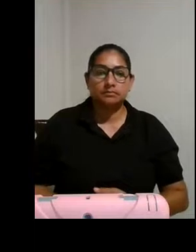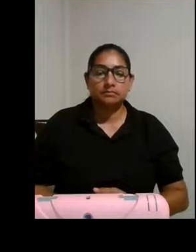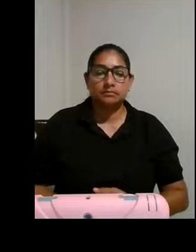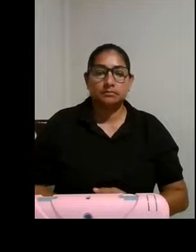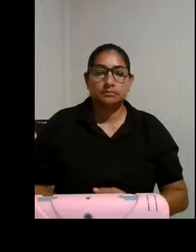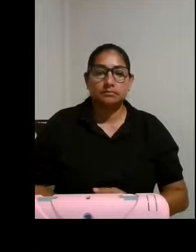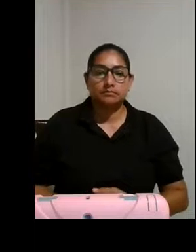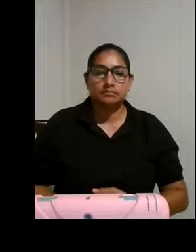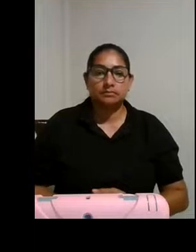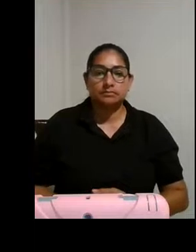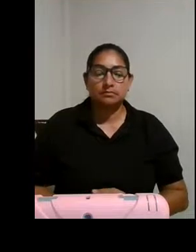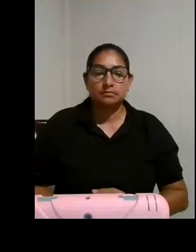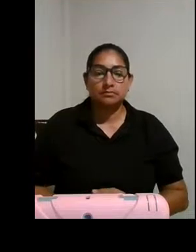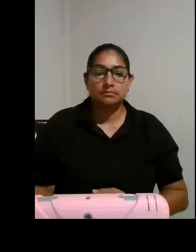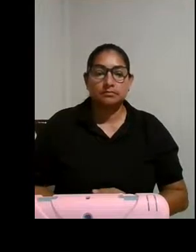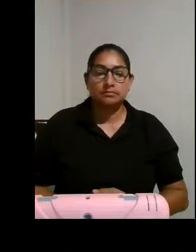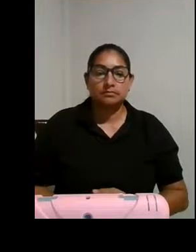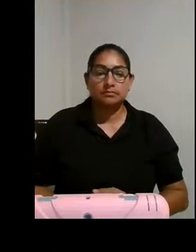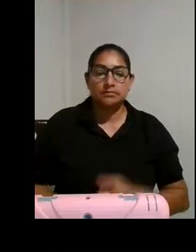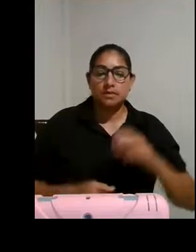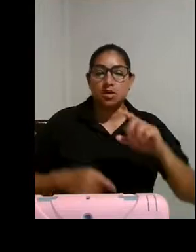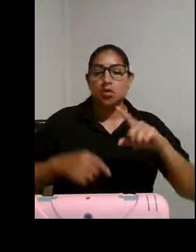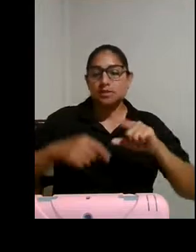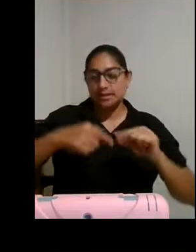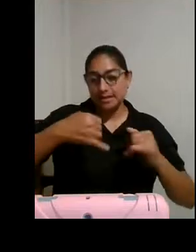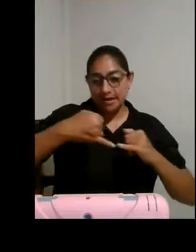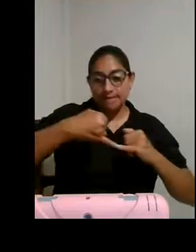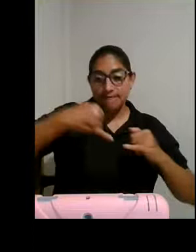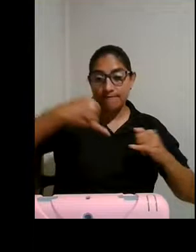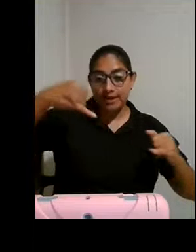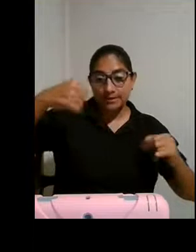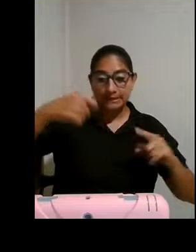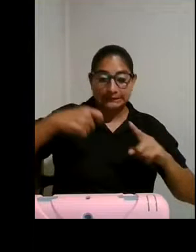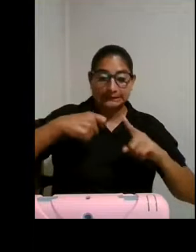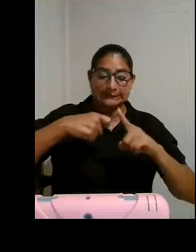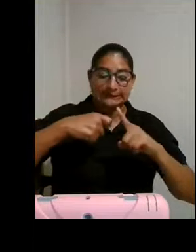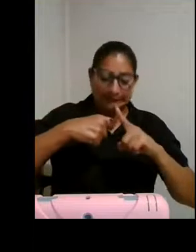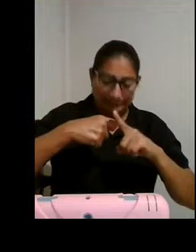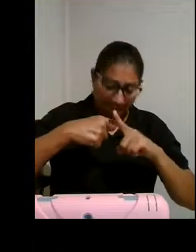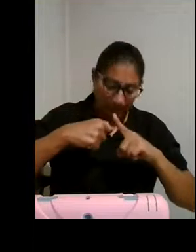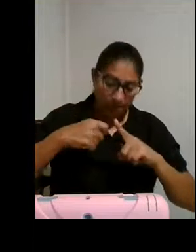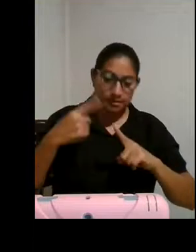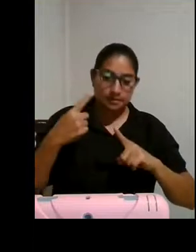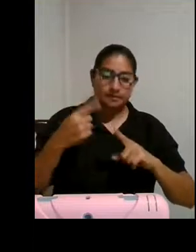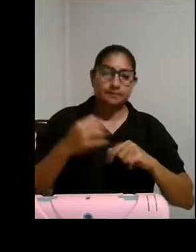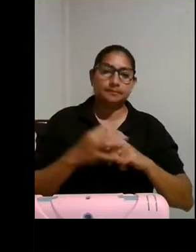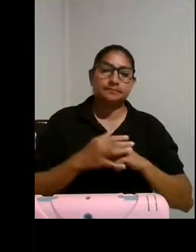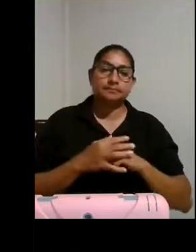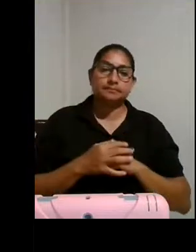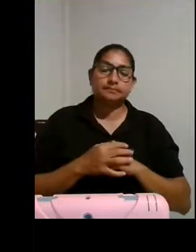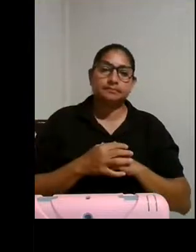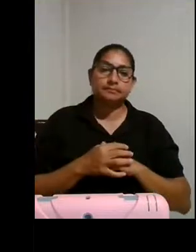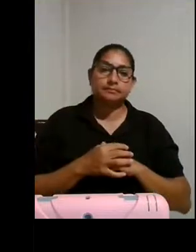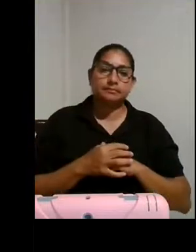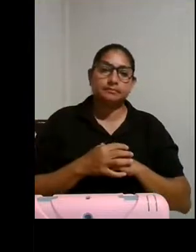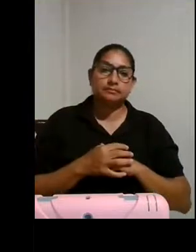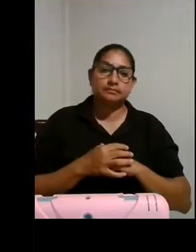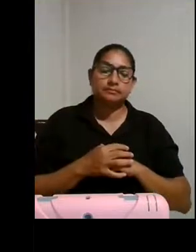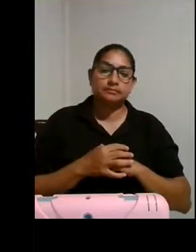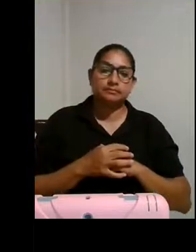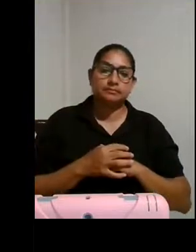2,6. Pero entonces, incluso lo que estábamos hablando ahorita, una compañera, es que